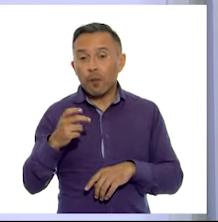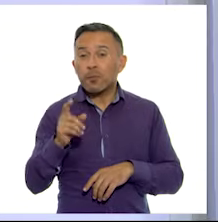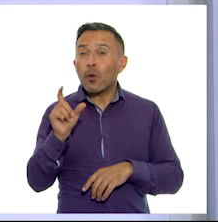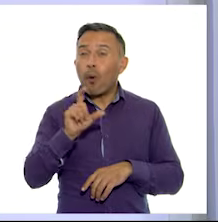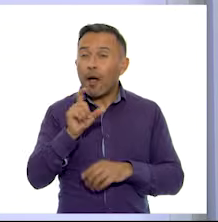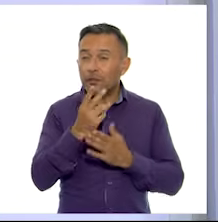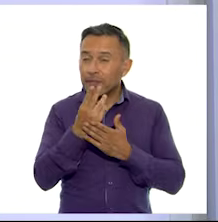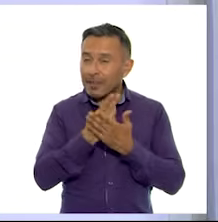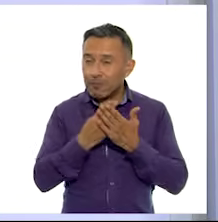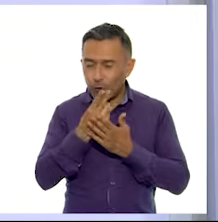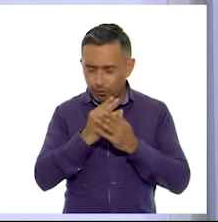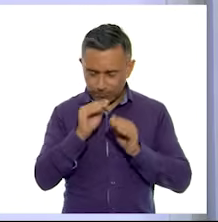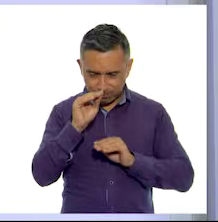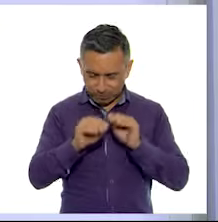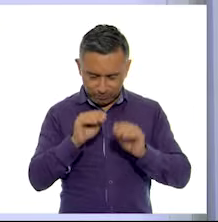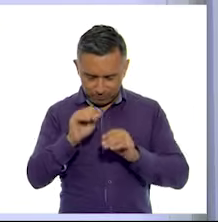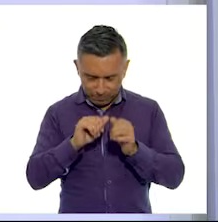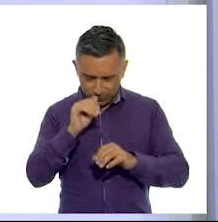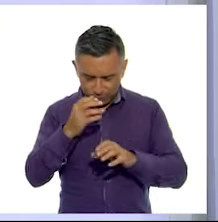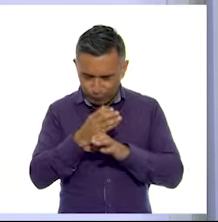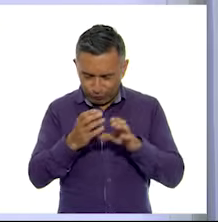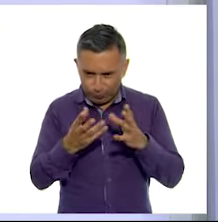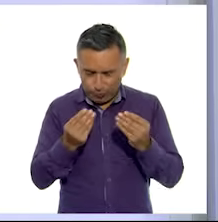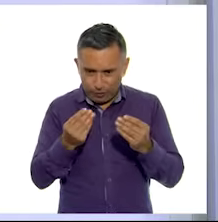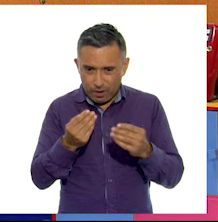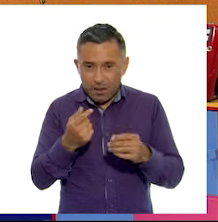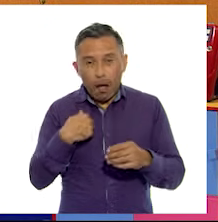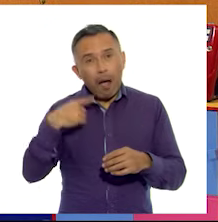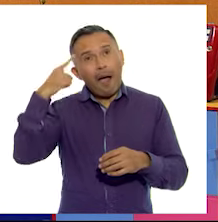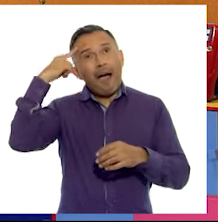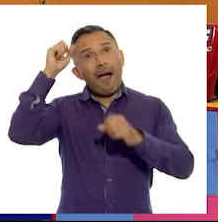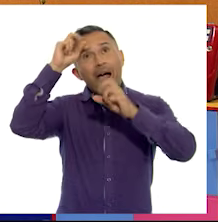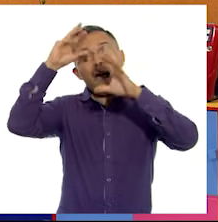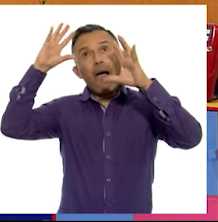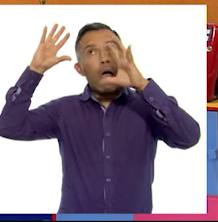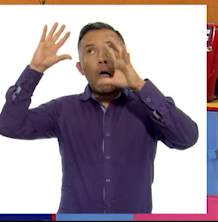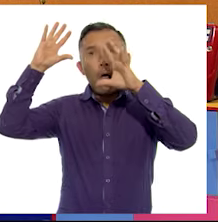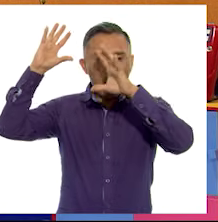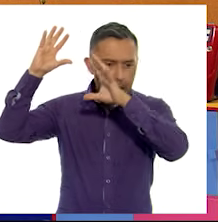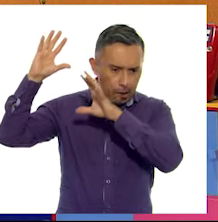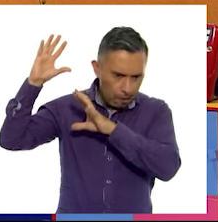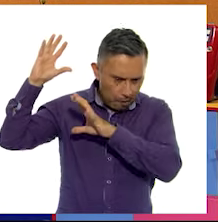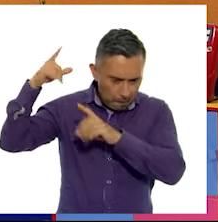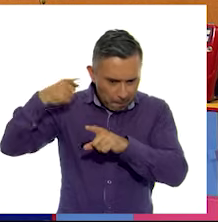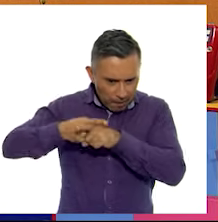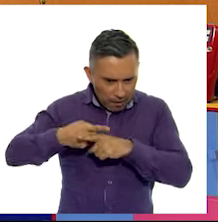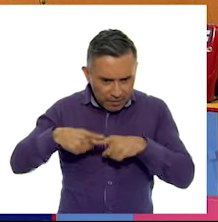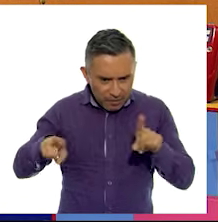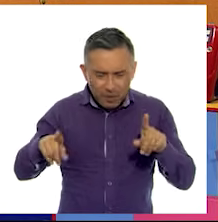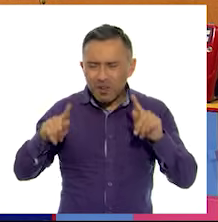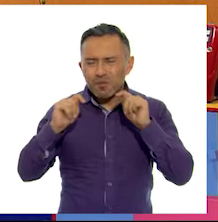cuando empiezas a dibujar, pueden salir muchísimas cosas. No importa si no les sale como lo primero que pensaban. Pero la idea